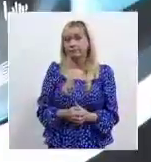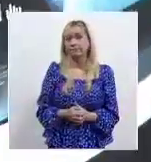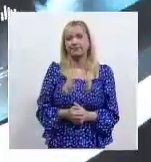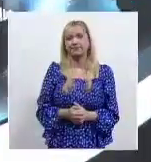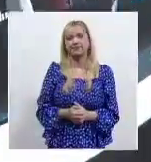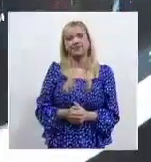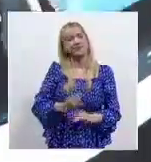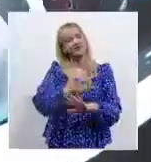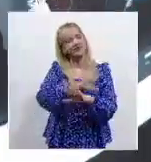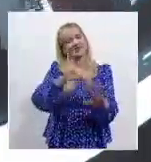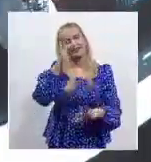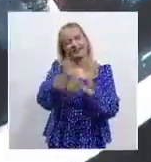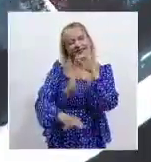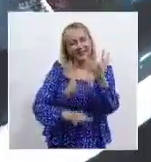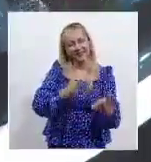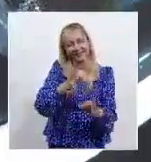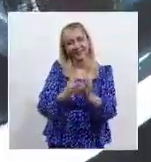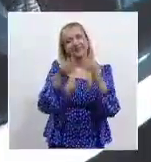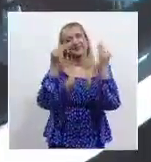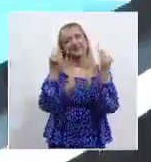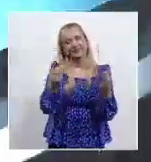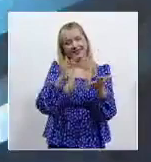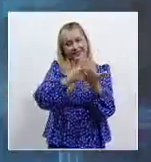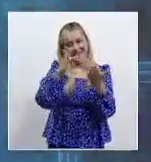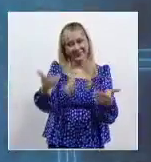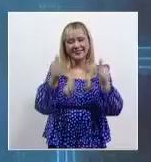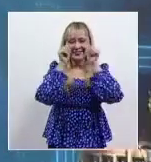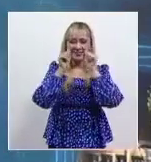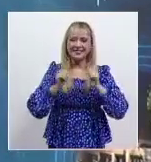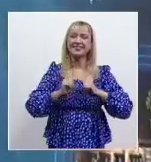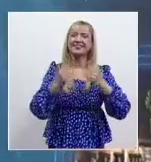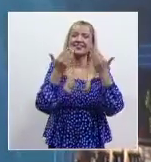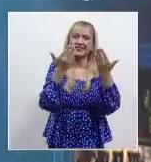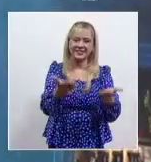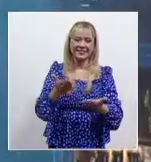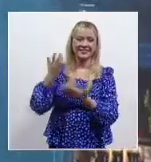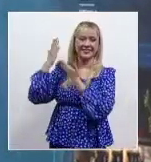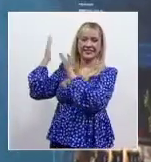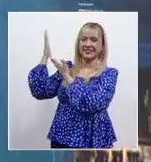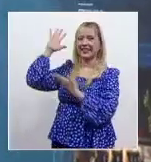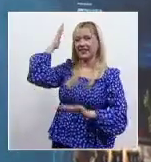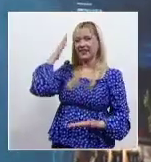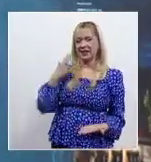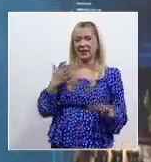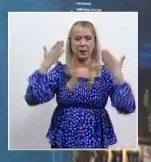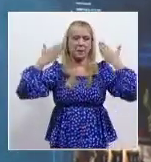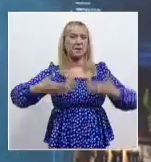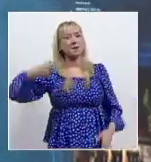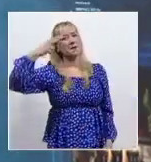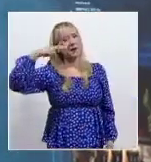Y es así como llegamos al final de este espacio, como siempre agradeciendo su compañía. Soy Lorena Sánchez Cabrera y